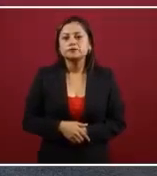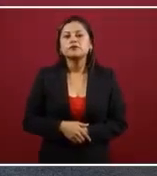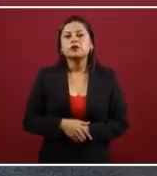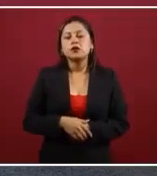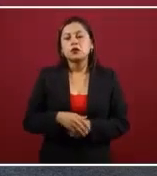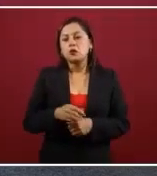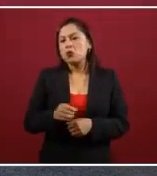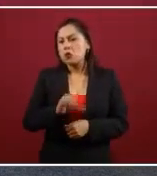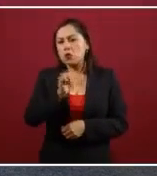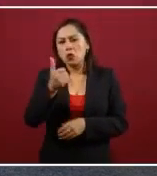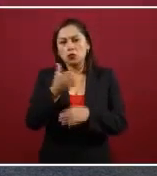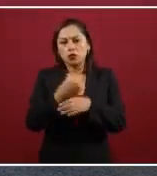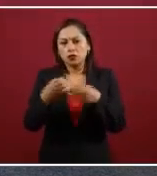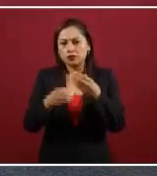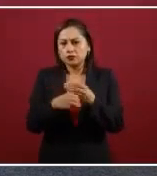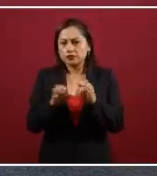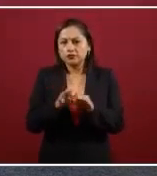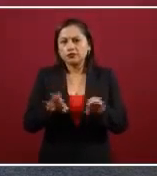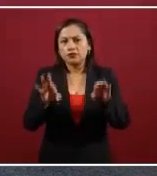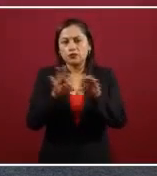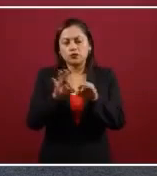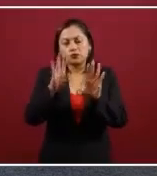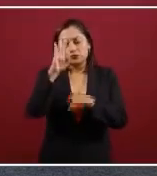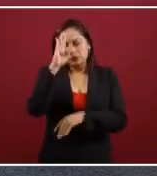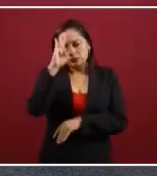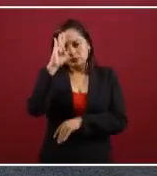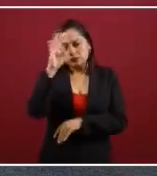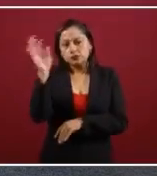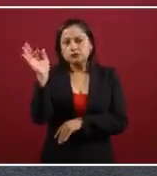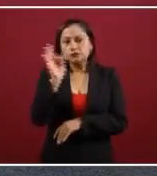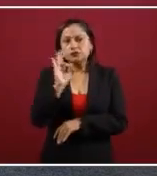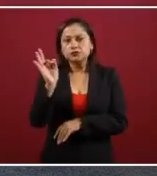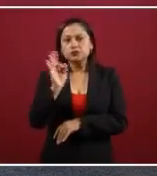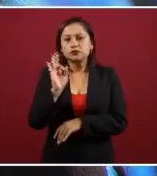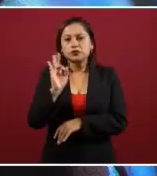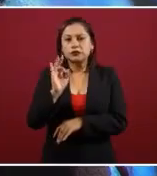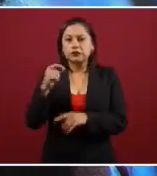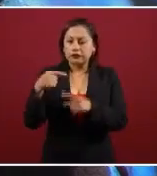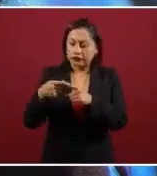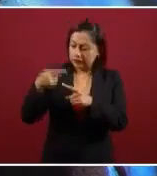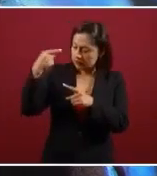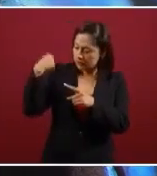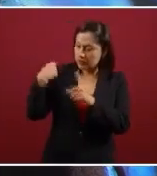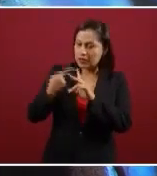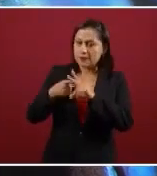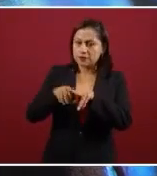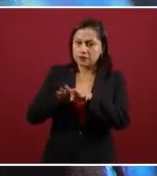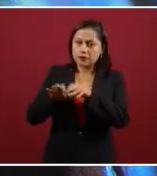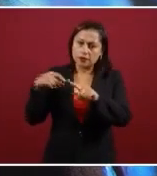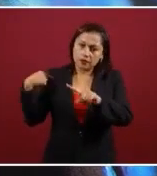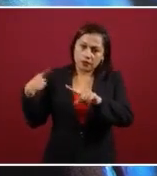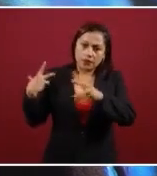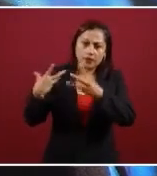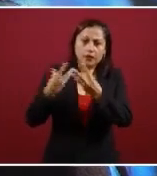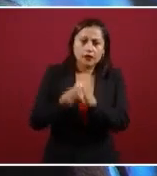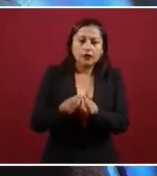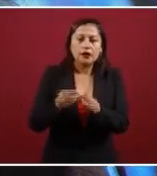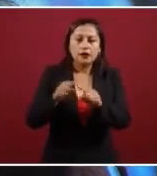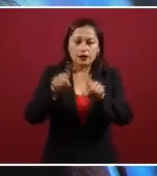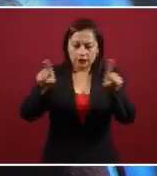importantes, que si solo compactáramos lo que vamos y lo que ya estamos trabajando, las 575 mil